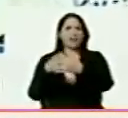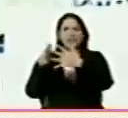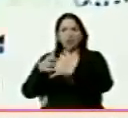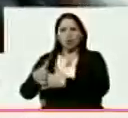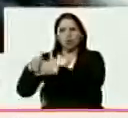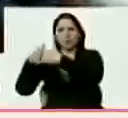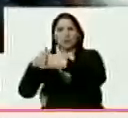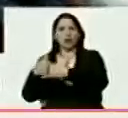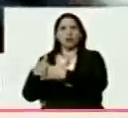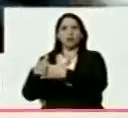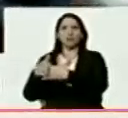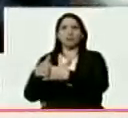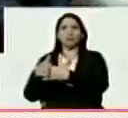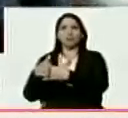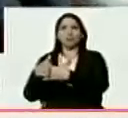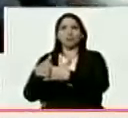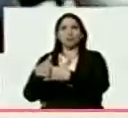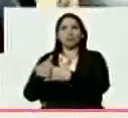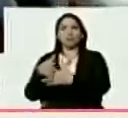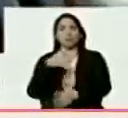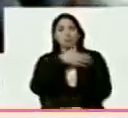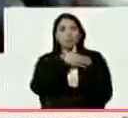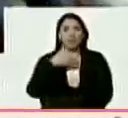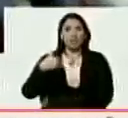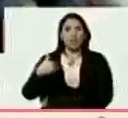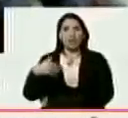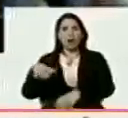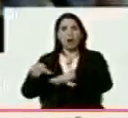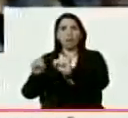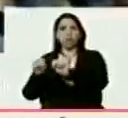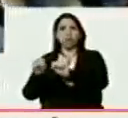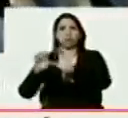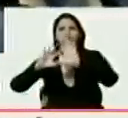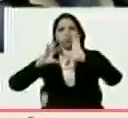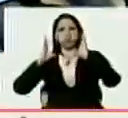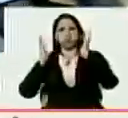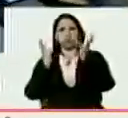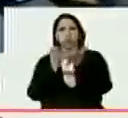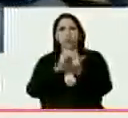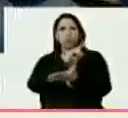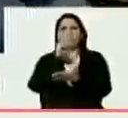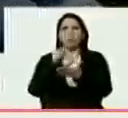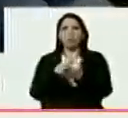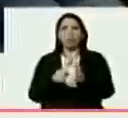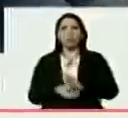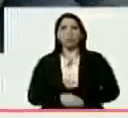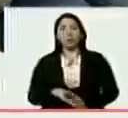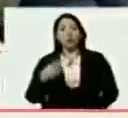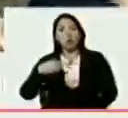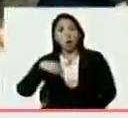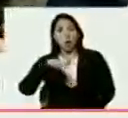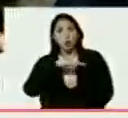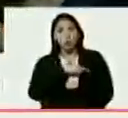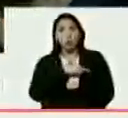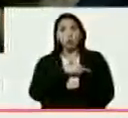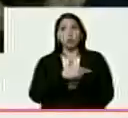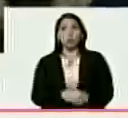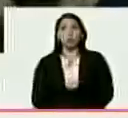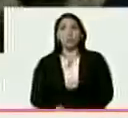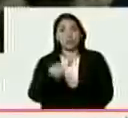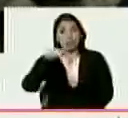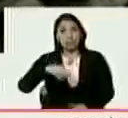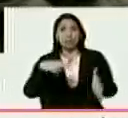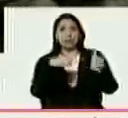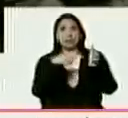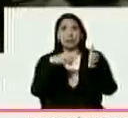antinorteamericana, que quieran ocupar el mundo entero. Nosotros en Siria,